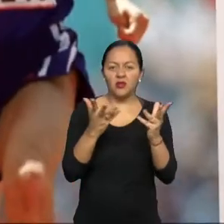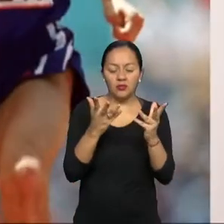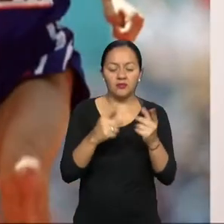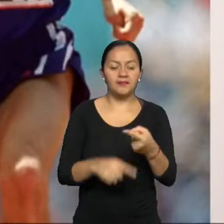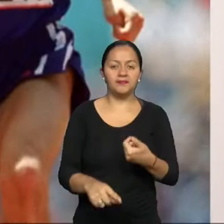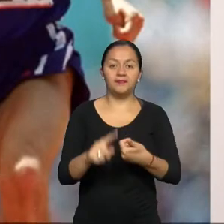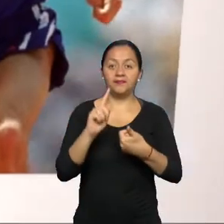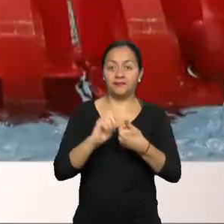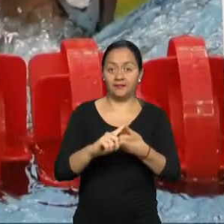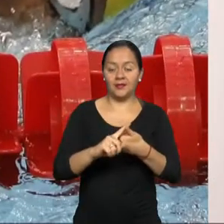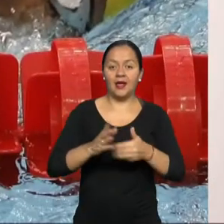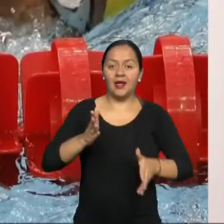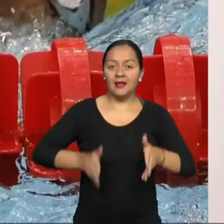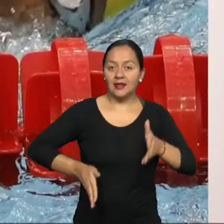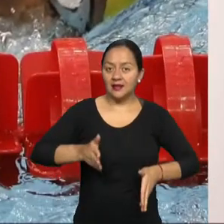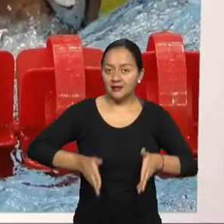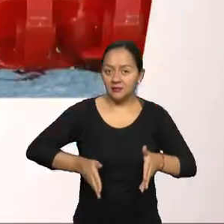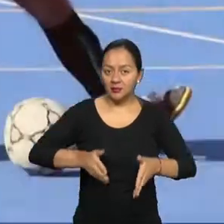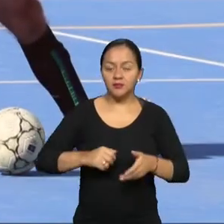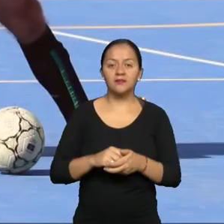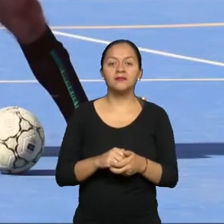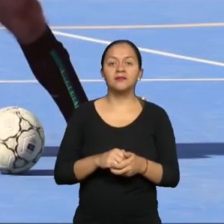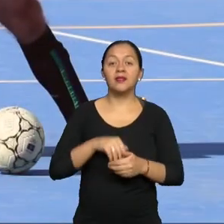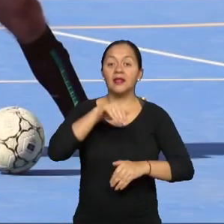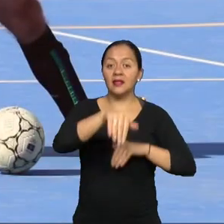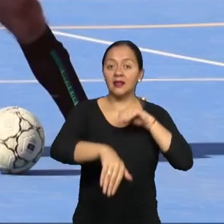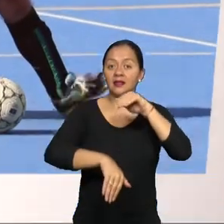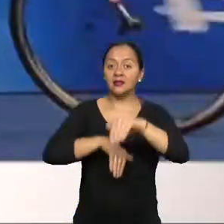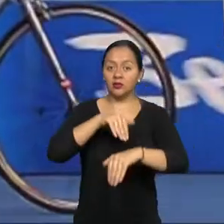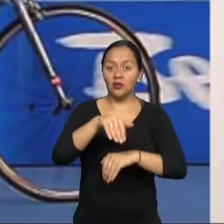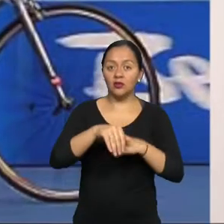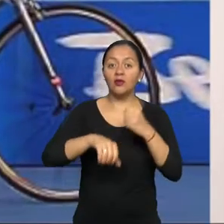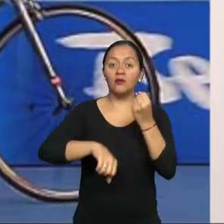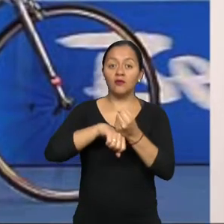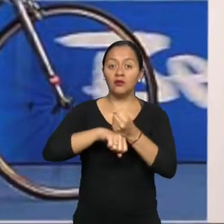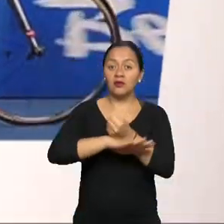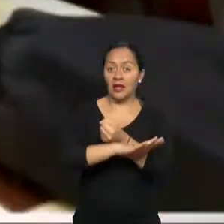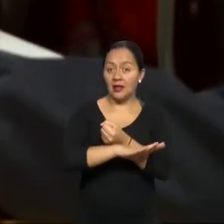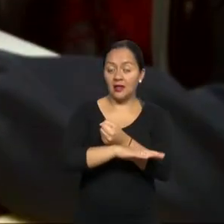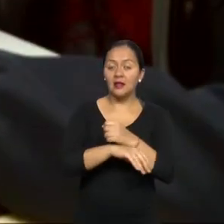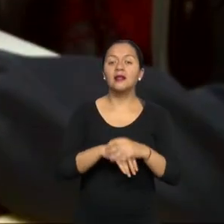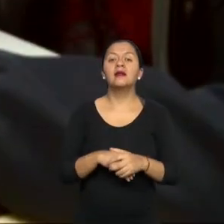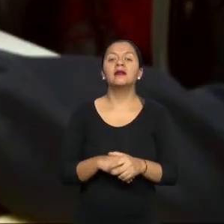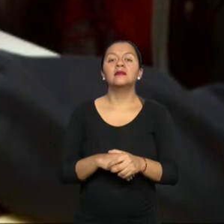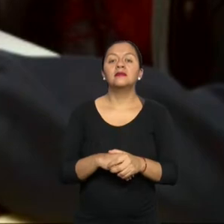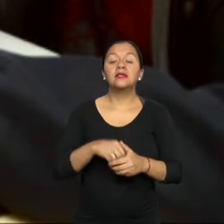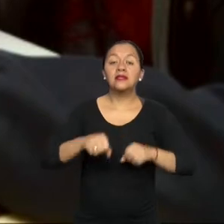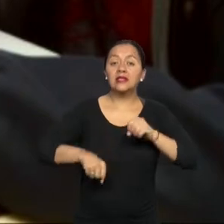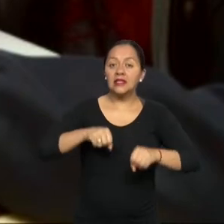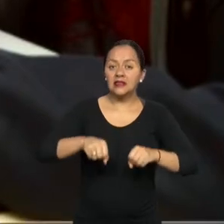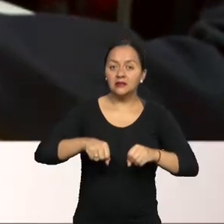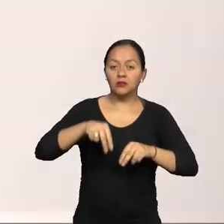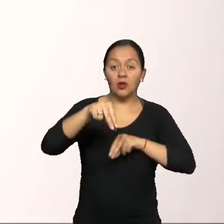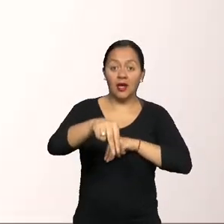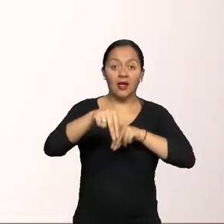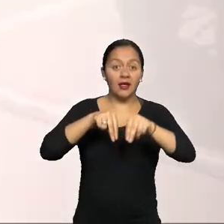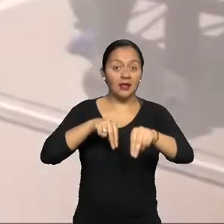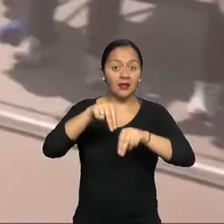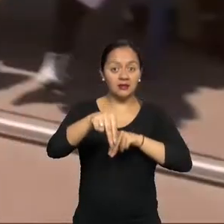atletismo, natación, fútbol sala, ciclismo, ajedrez, entre otros.